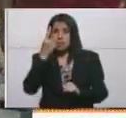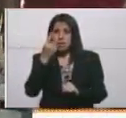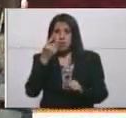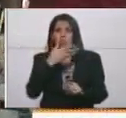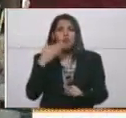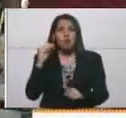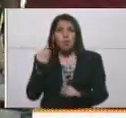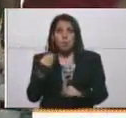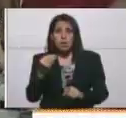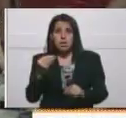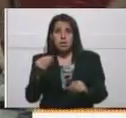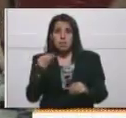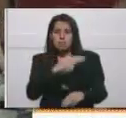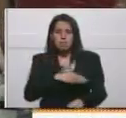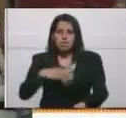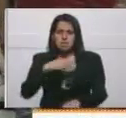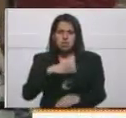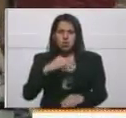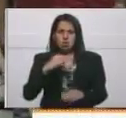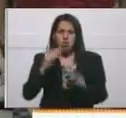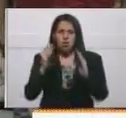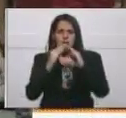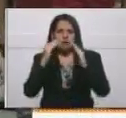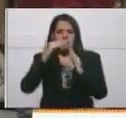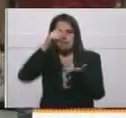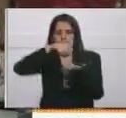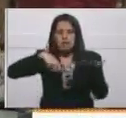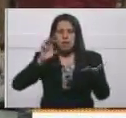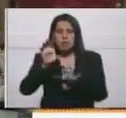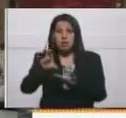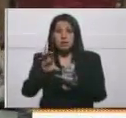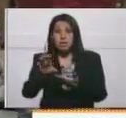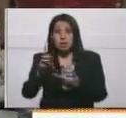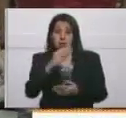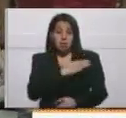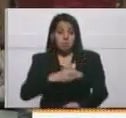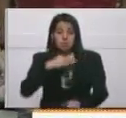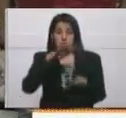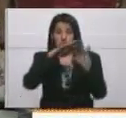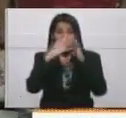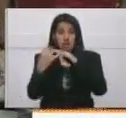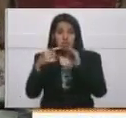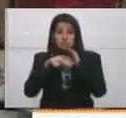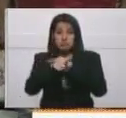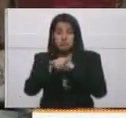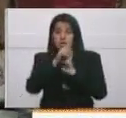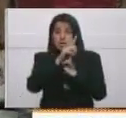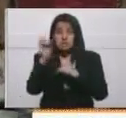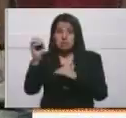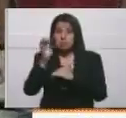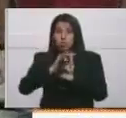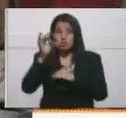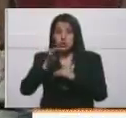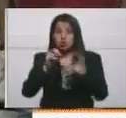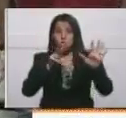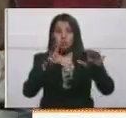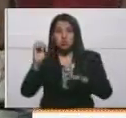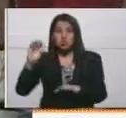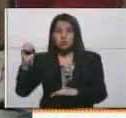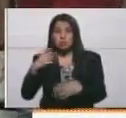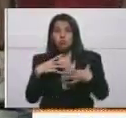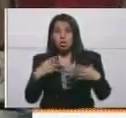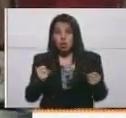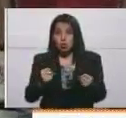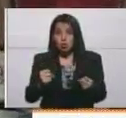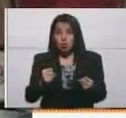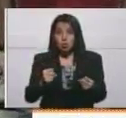misión Hogares de la Patria, fortaleciendo la gran misión Barrio Adentro 100% y el 800 Salud, fortaleciendo